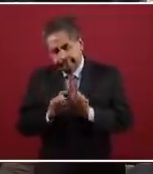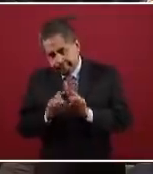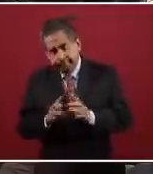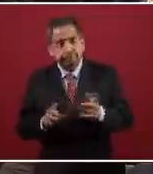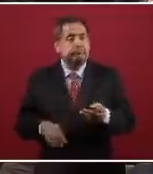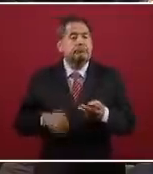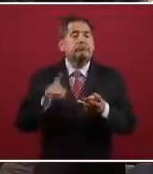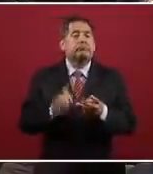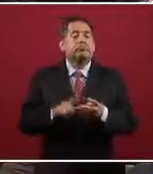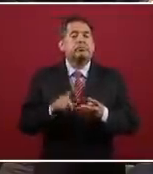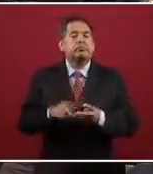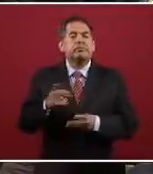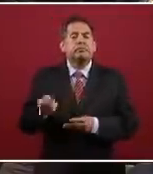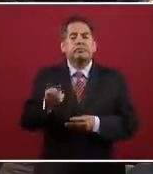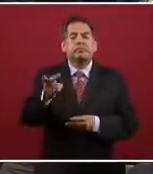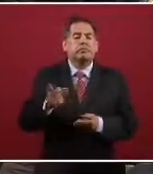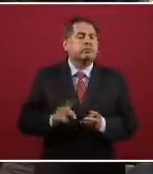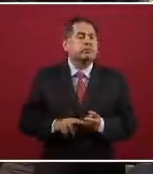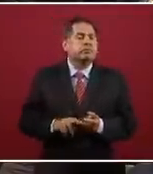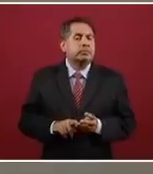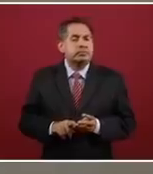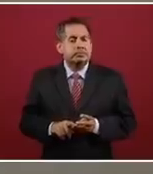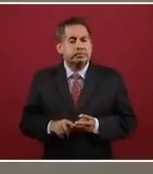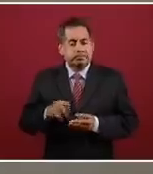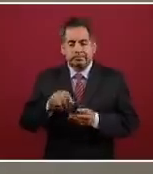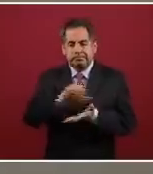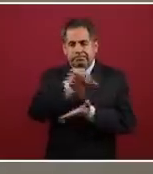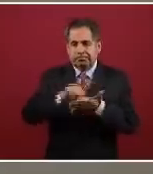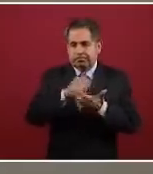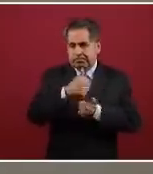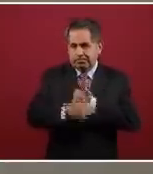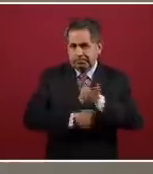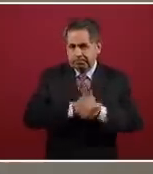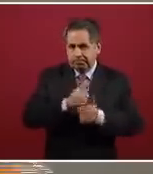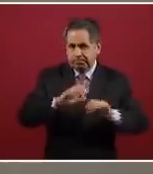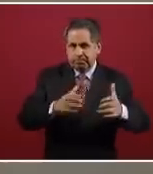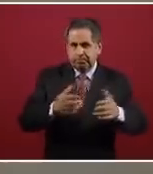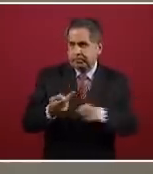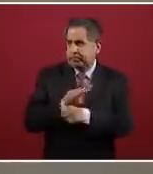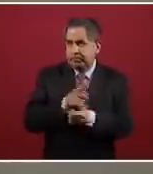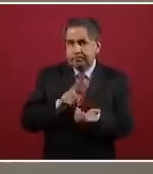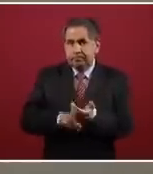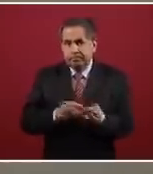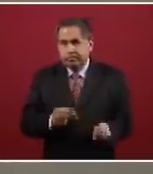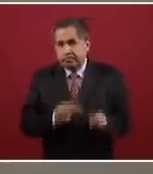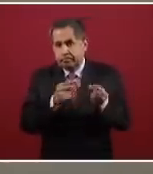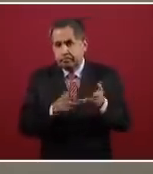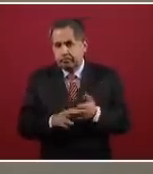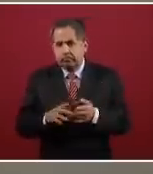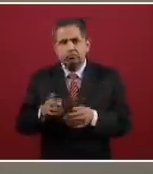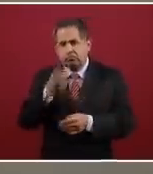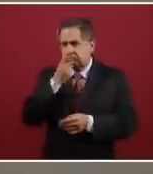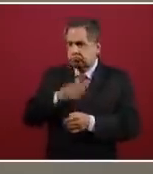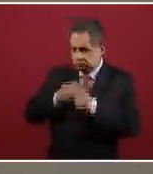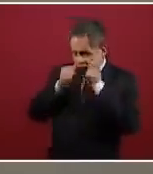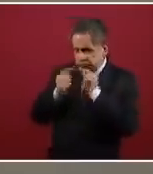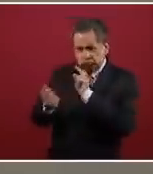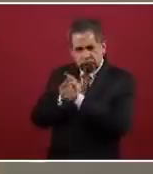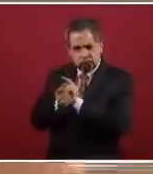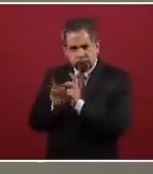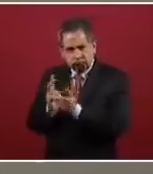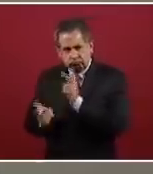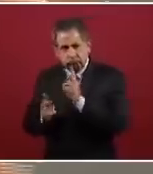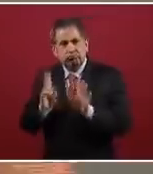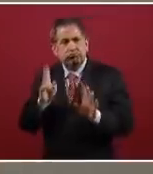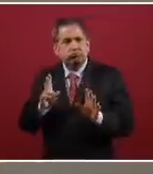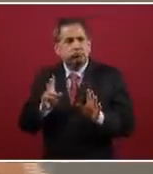comentaba de la central de abastos, saber qué va a pasar. Nos comentaron que ya lo estaba teniendo atención ciudadana, pero